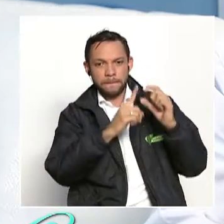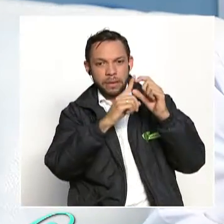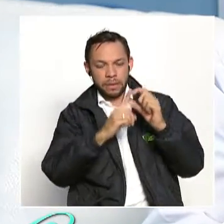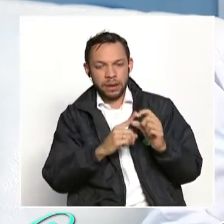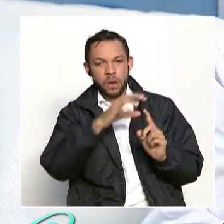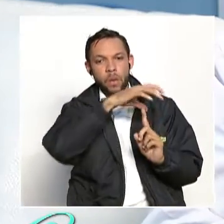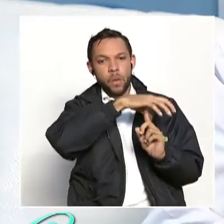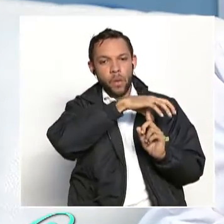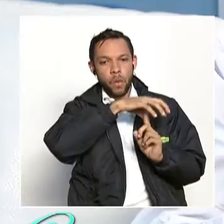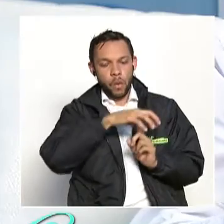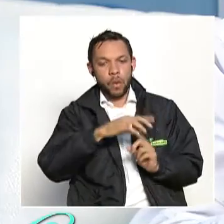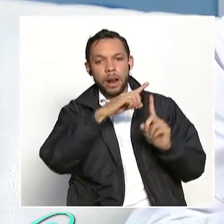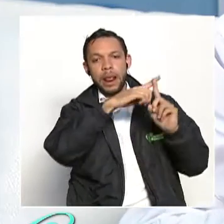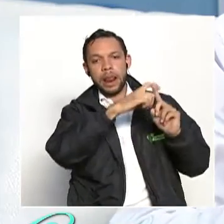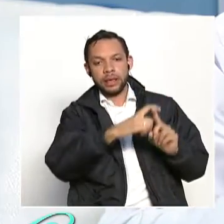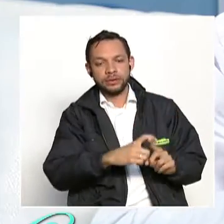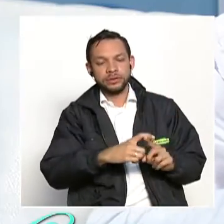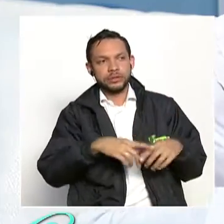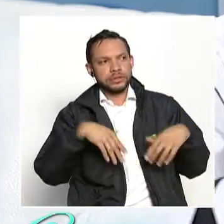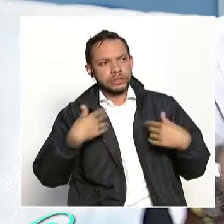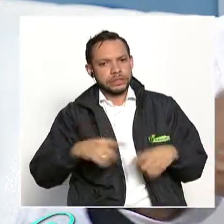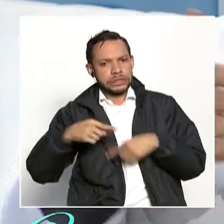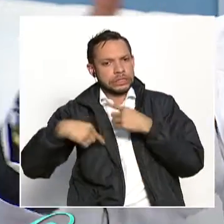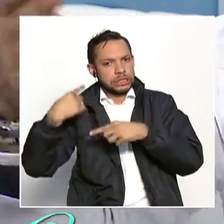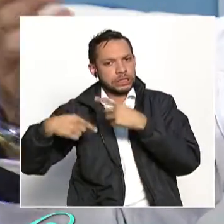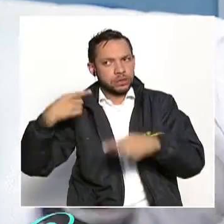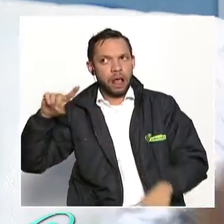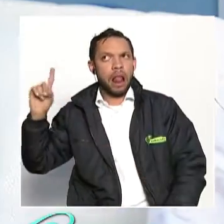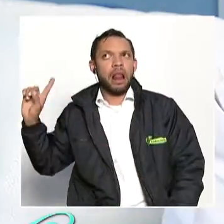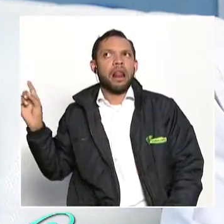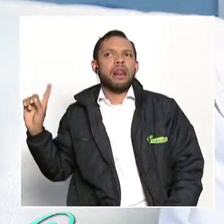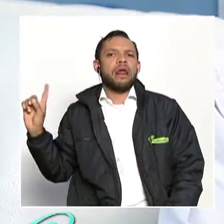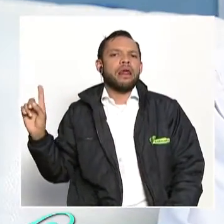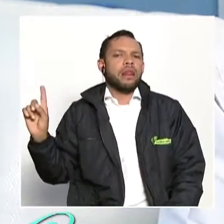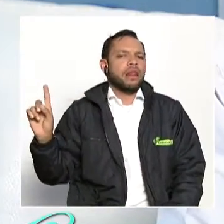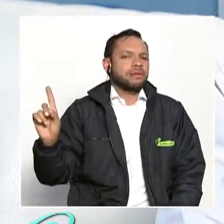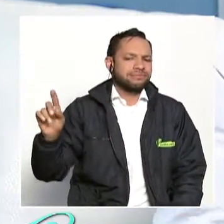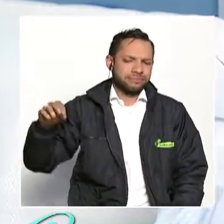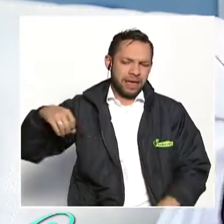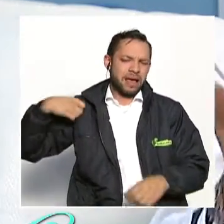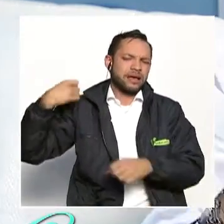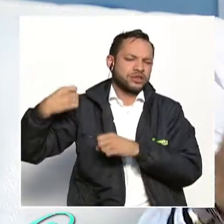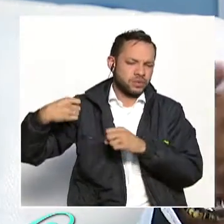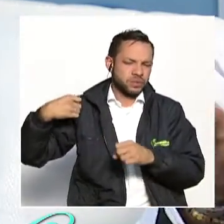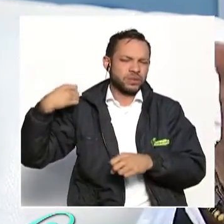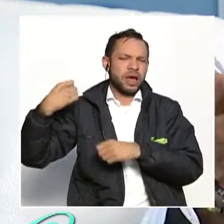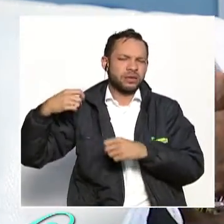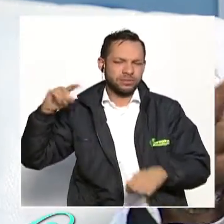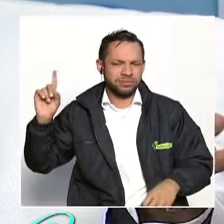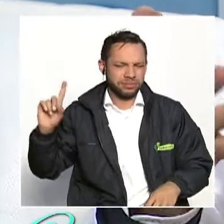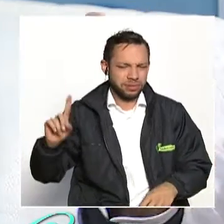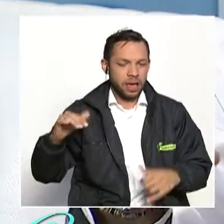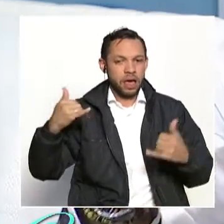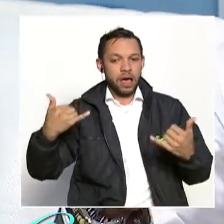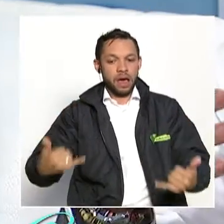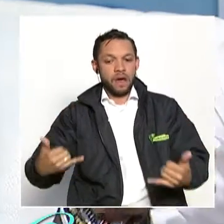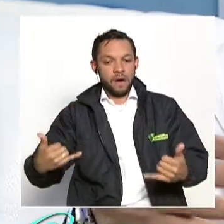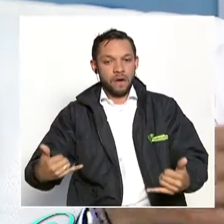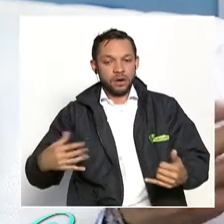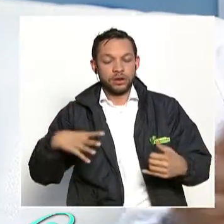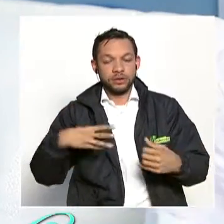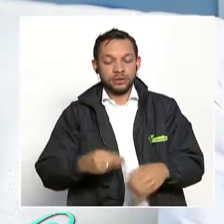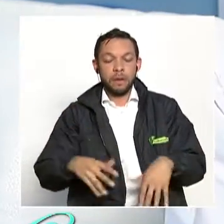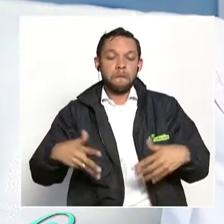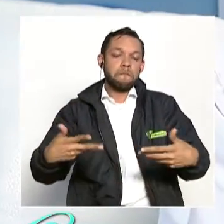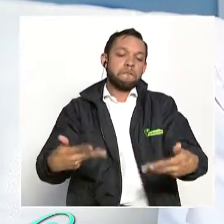demás. Y la historia es de años atrás. Y apenas en esta época nosotros